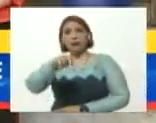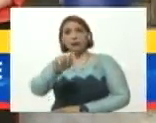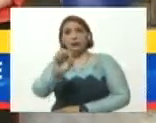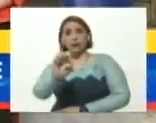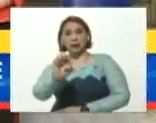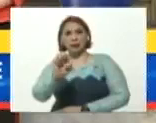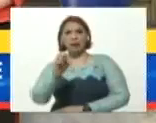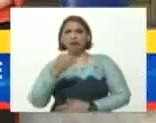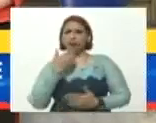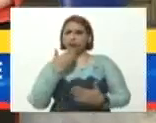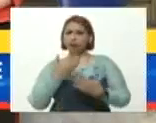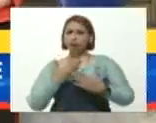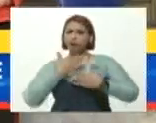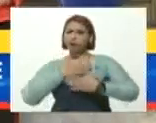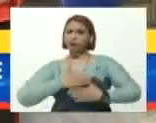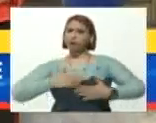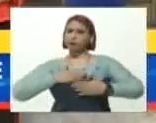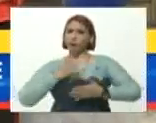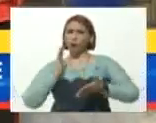Agradable conversación.